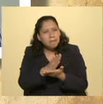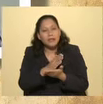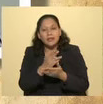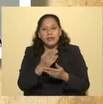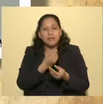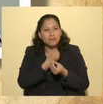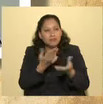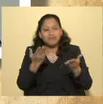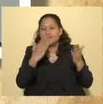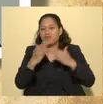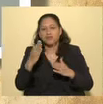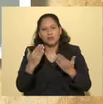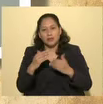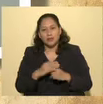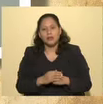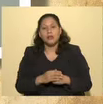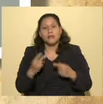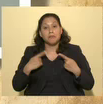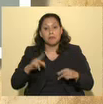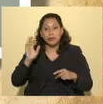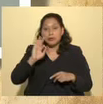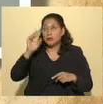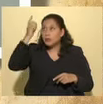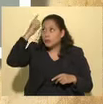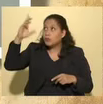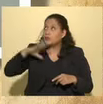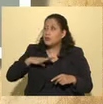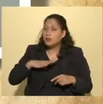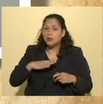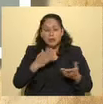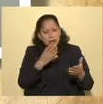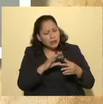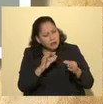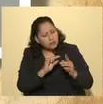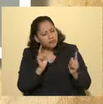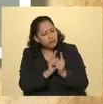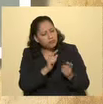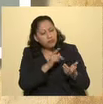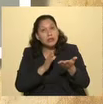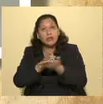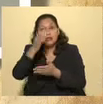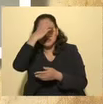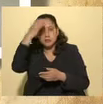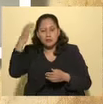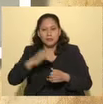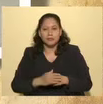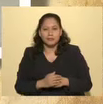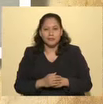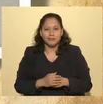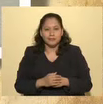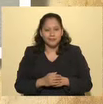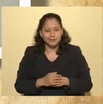proponer y trascender. En el supuesto caso de que Dios exista, ¿qué te gustaría que Dios te dijera cuando llegues al cielo?